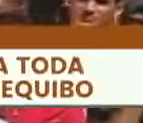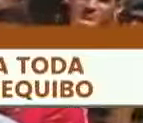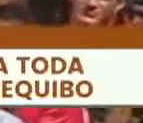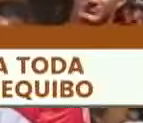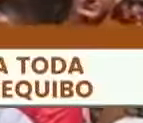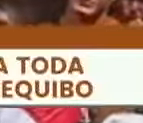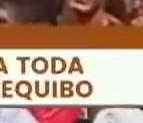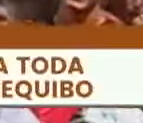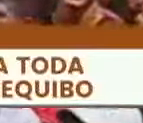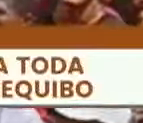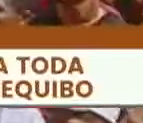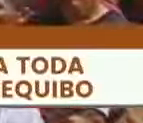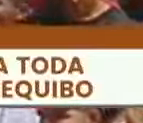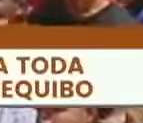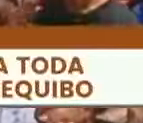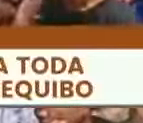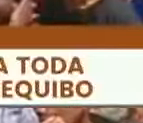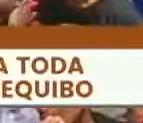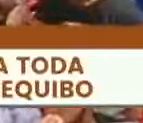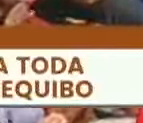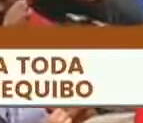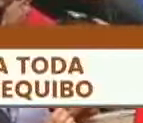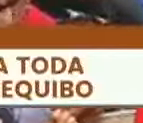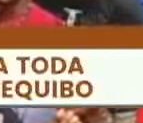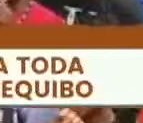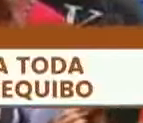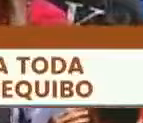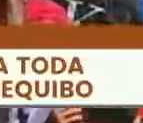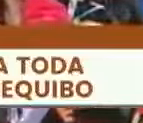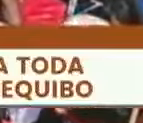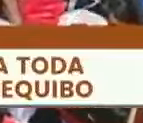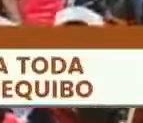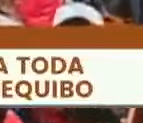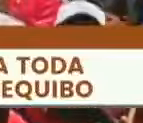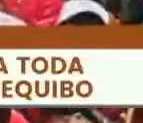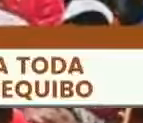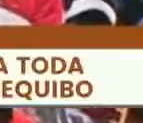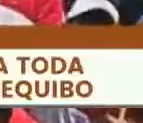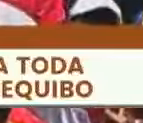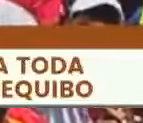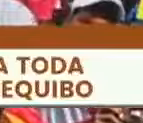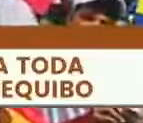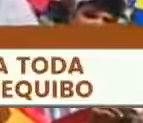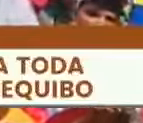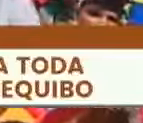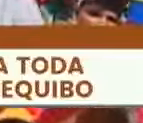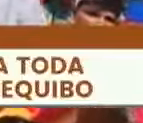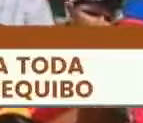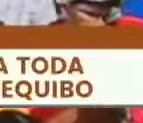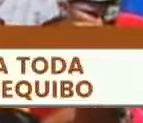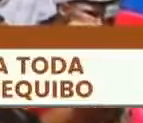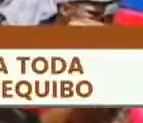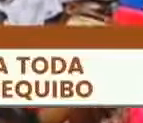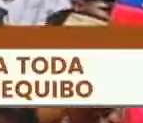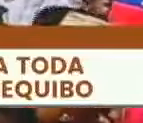Salud, Cajotarao, Dibaquitilla, Mawarao. Quiero darle nuevamente